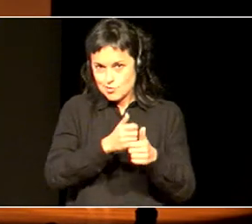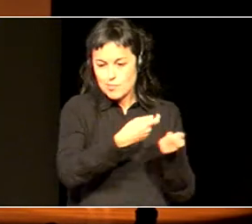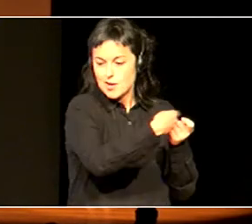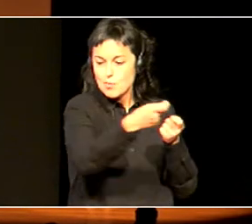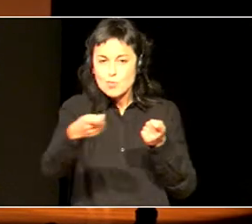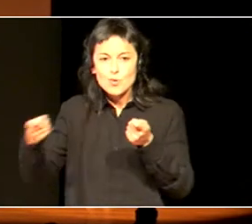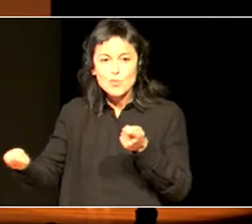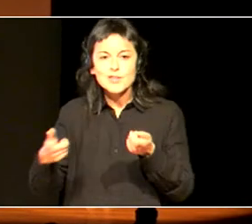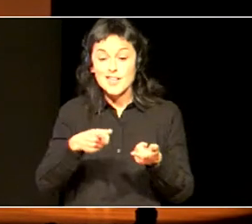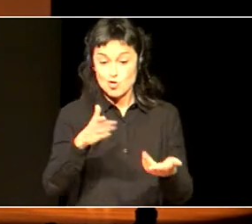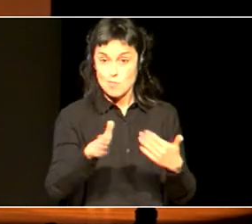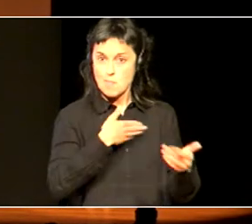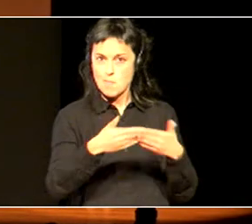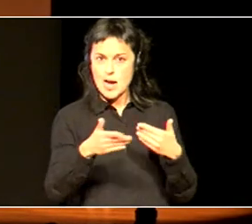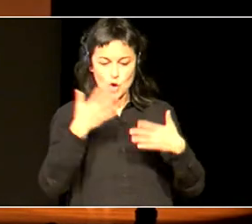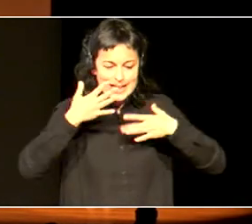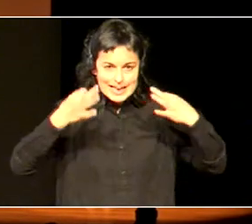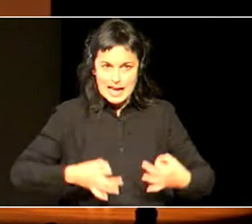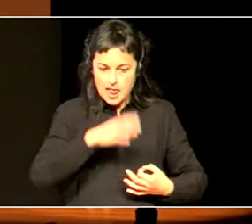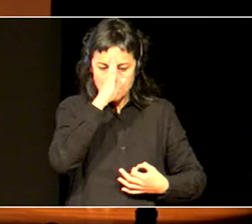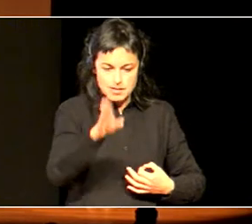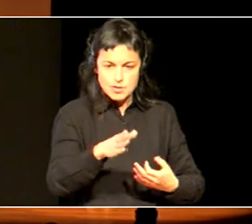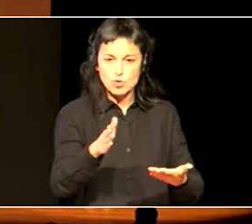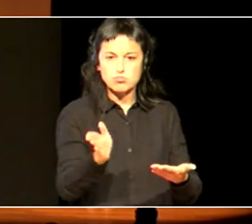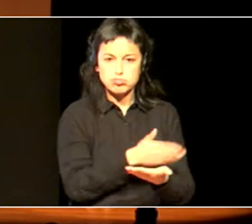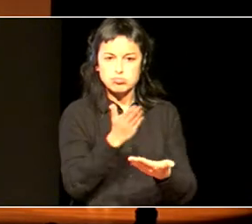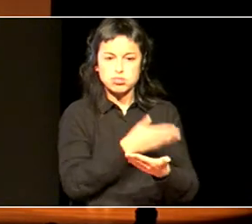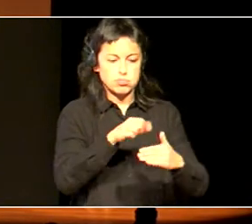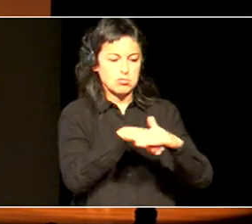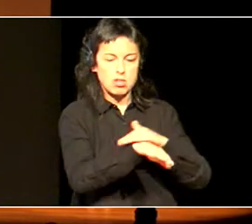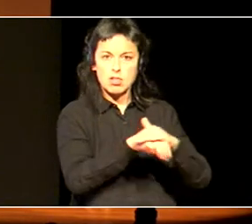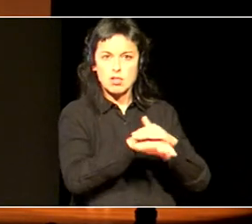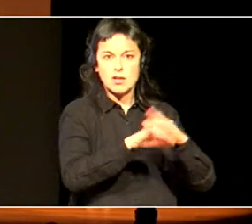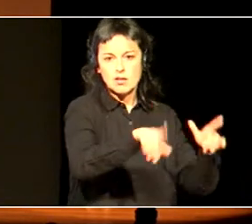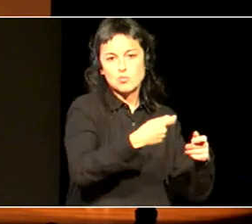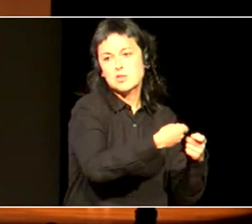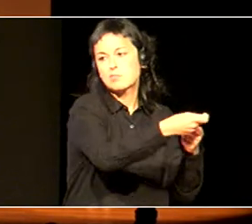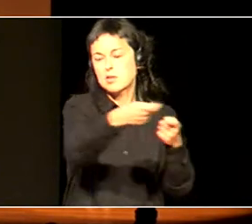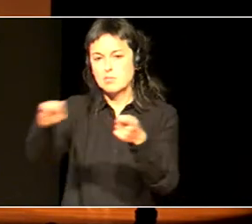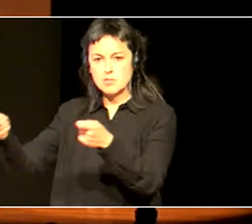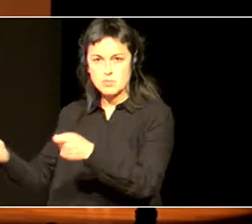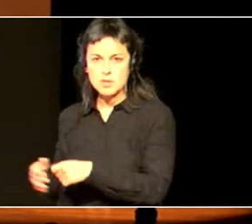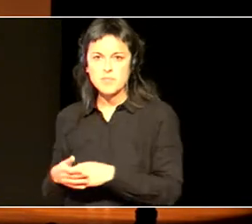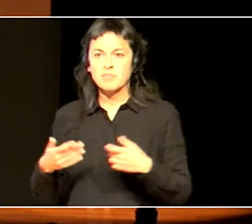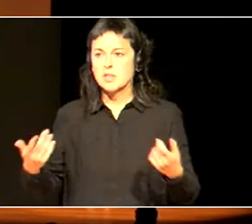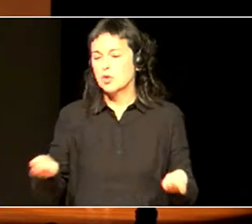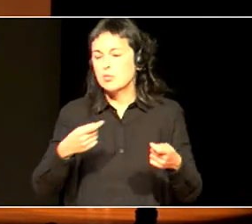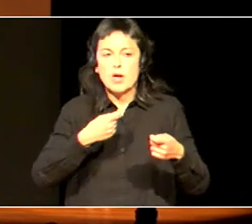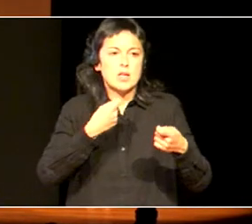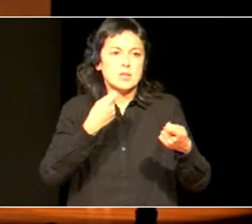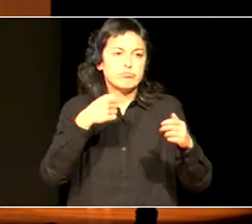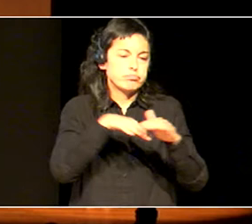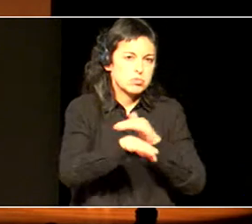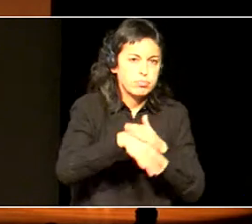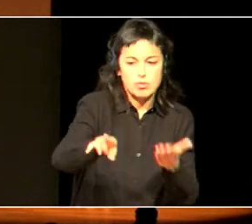realizan ellos de forma real y directa, con lo que trabajamos, aparte de las fotocopias, impresiones,